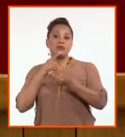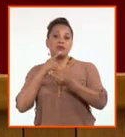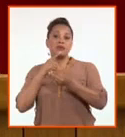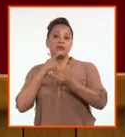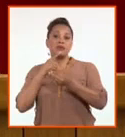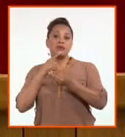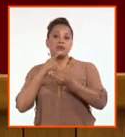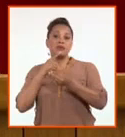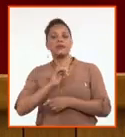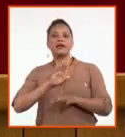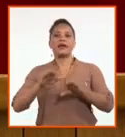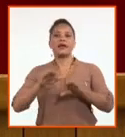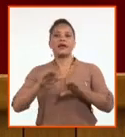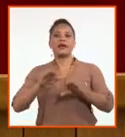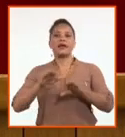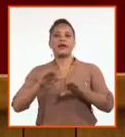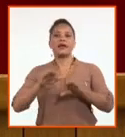en acciones de utilidad en